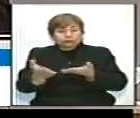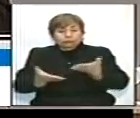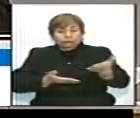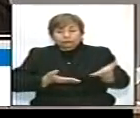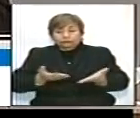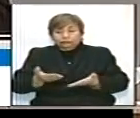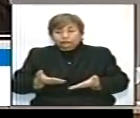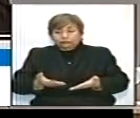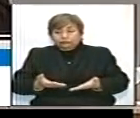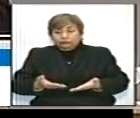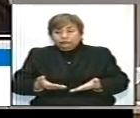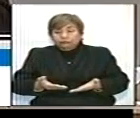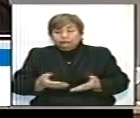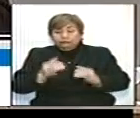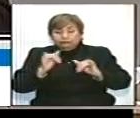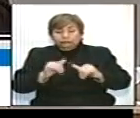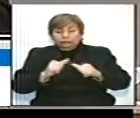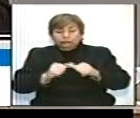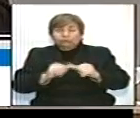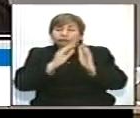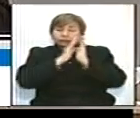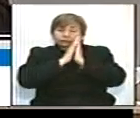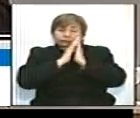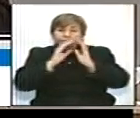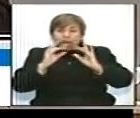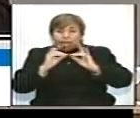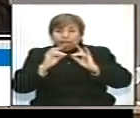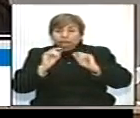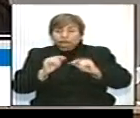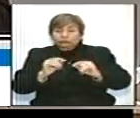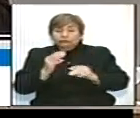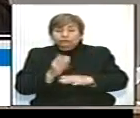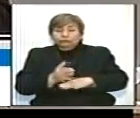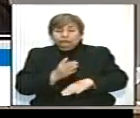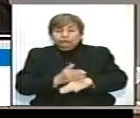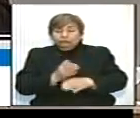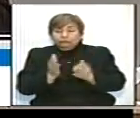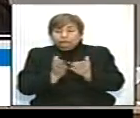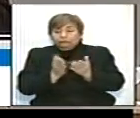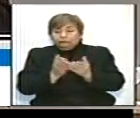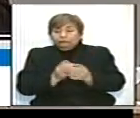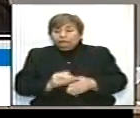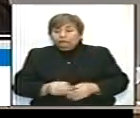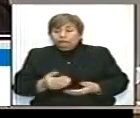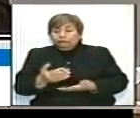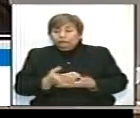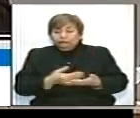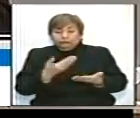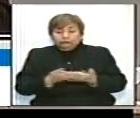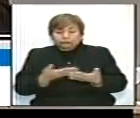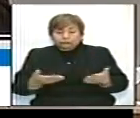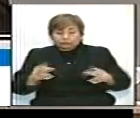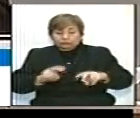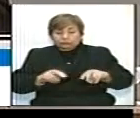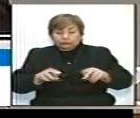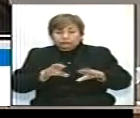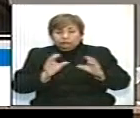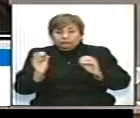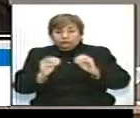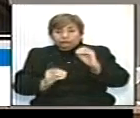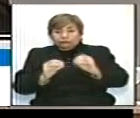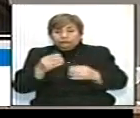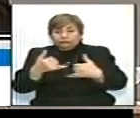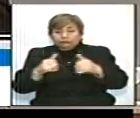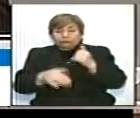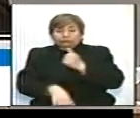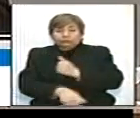de residencia, bienestar integral, desarrollo estudiantil, la adquisición de mobiliario y equipamiento